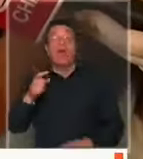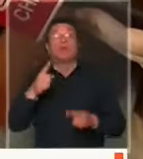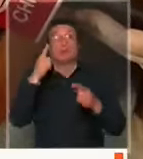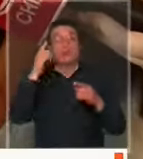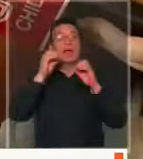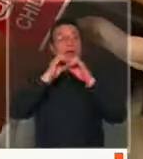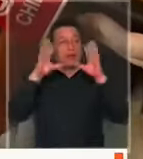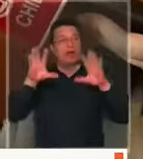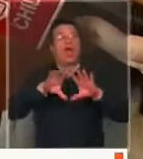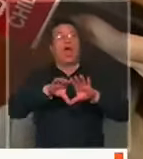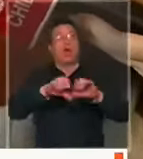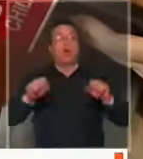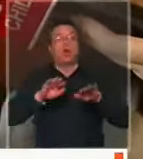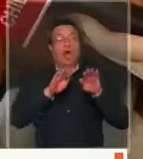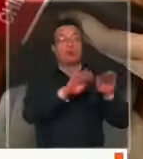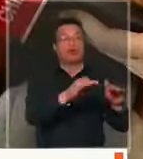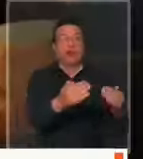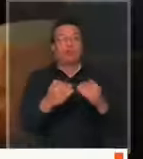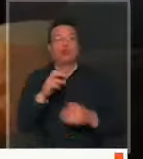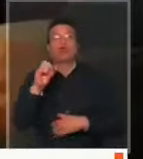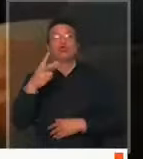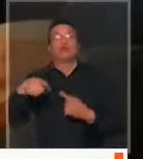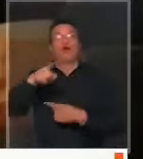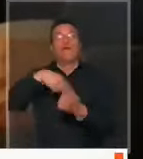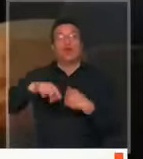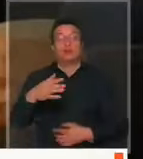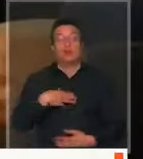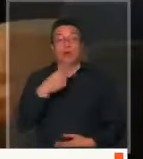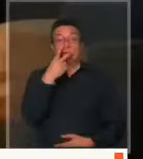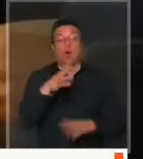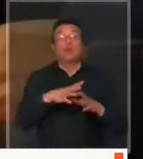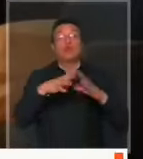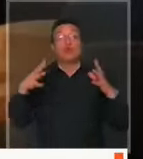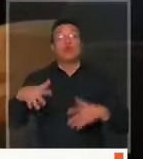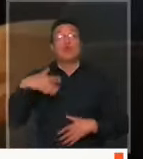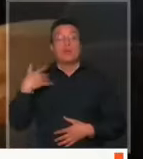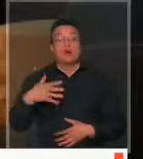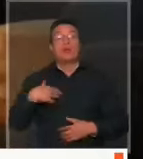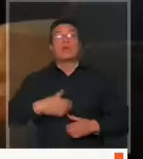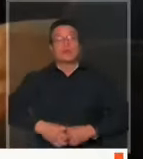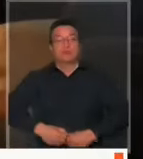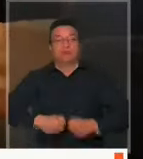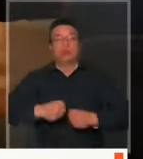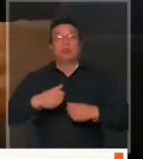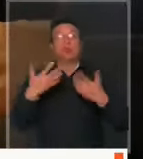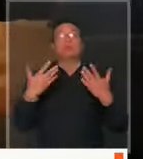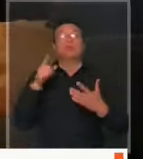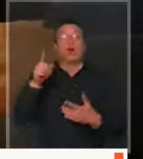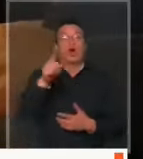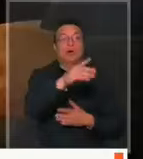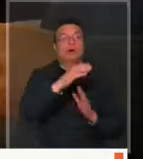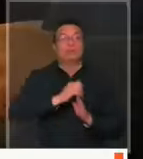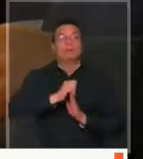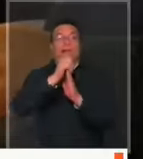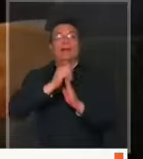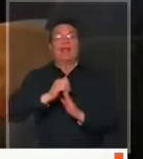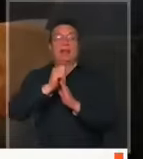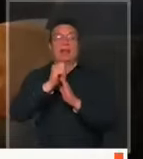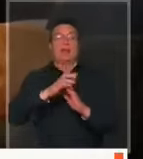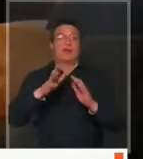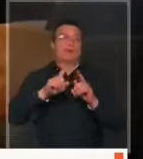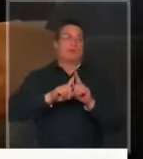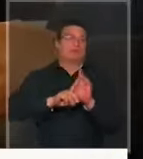un acuerdo de apoyo mutuo para la segunda vuelta. Me parece muy importante también fortalecer a quien hoy día está liderando, pero por muy